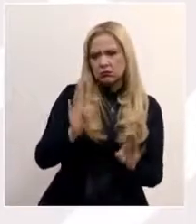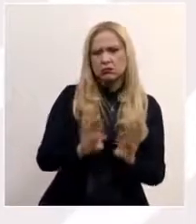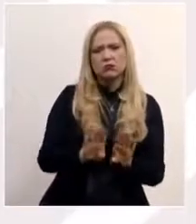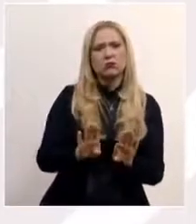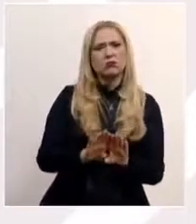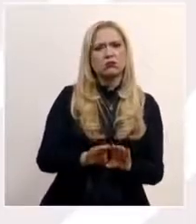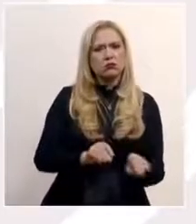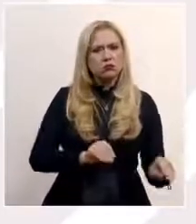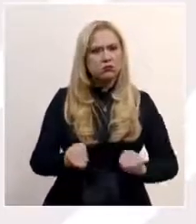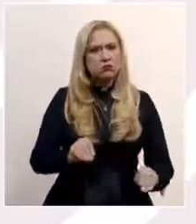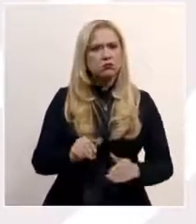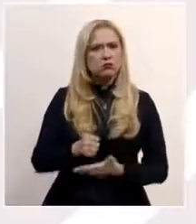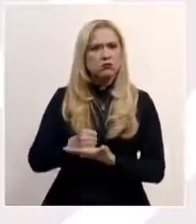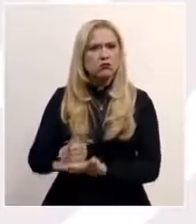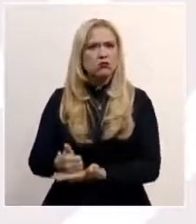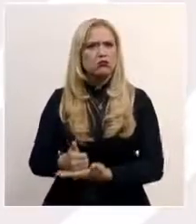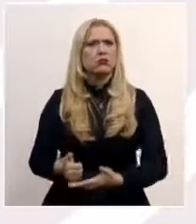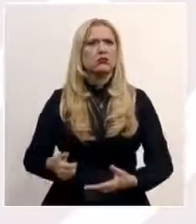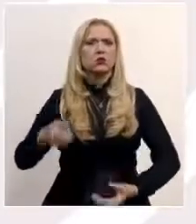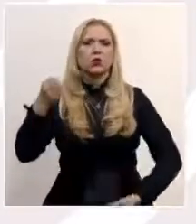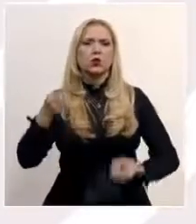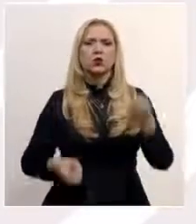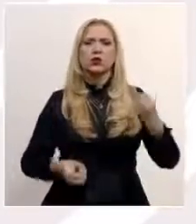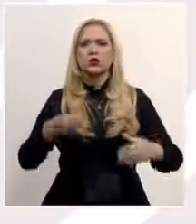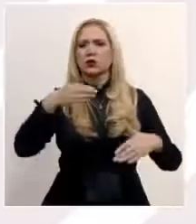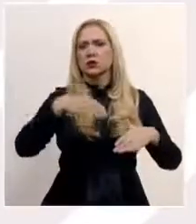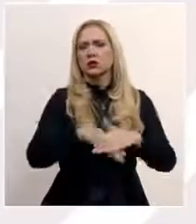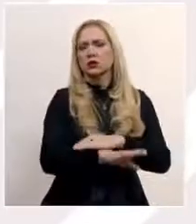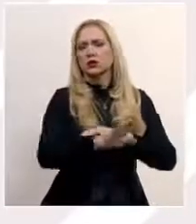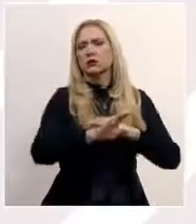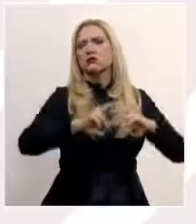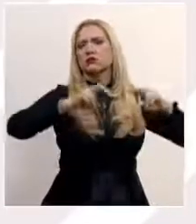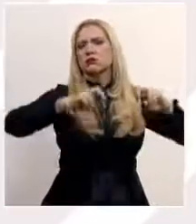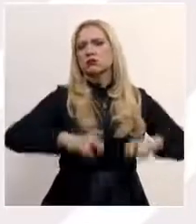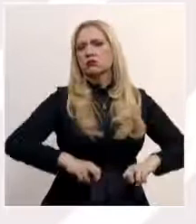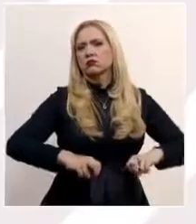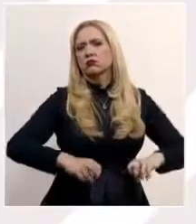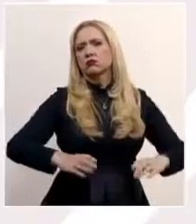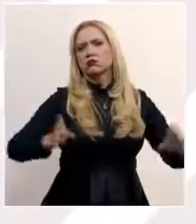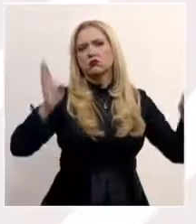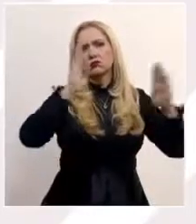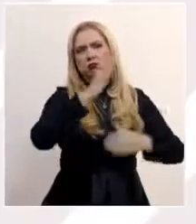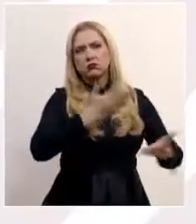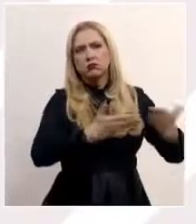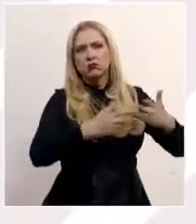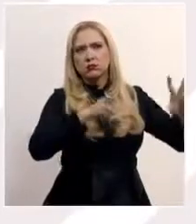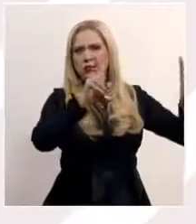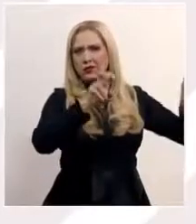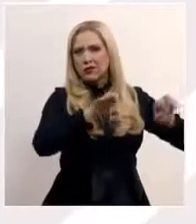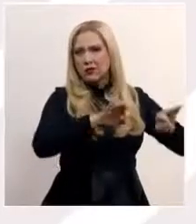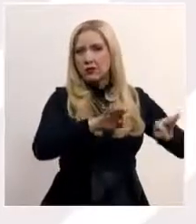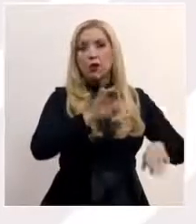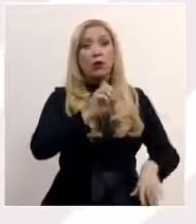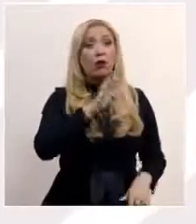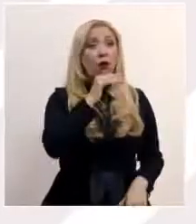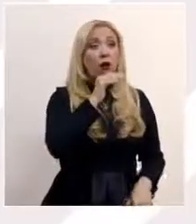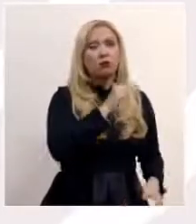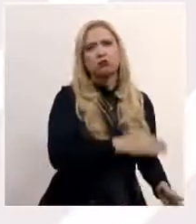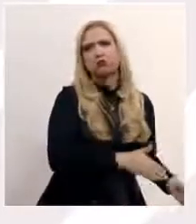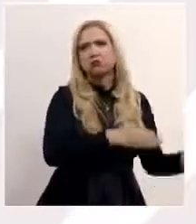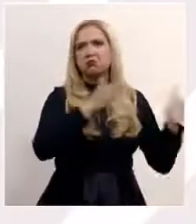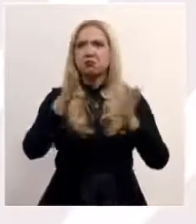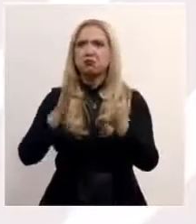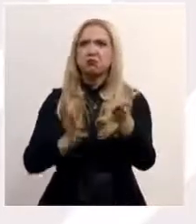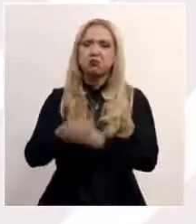Obviamente aquí vamos de la mano con la justicia laboral, ¿sí? Y en algunos casos con la penal. Pero lo que